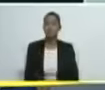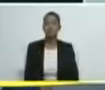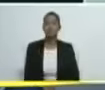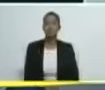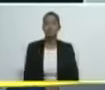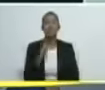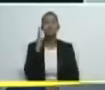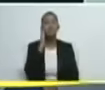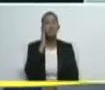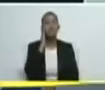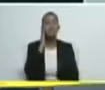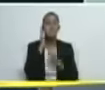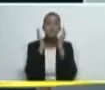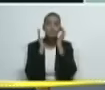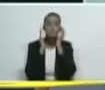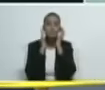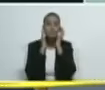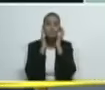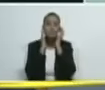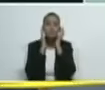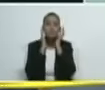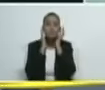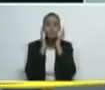en una habitación del hospital del CIMEP,